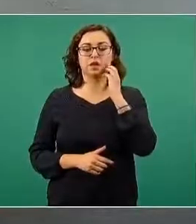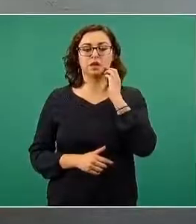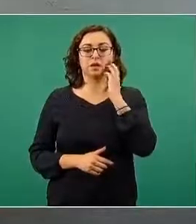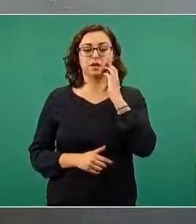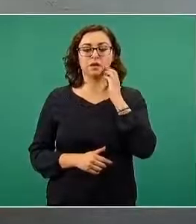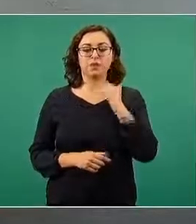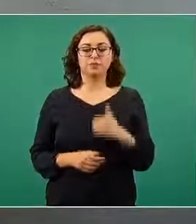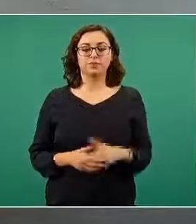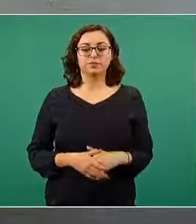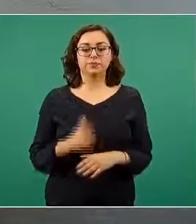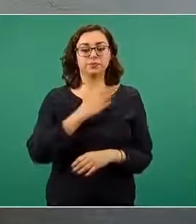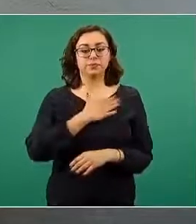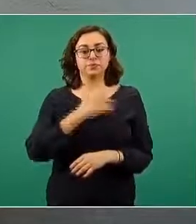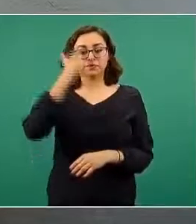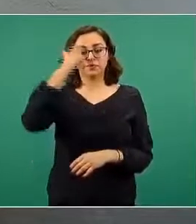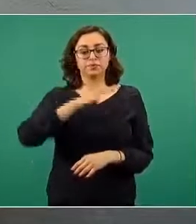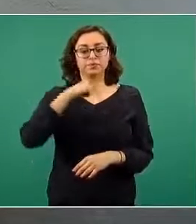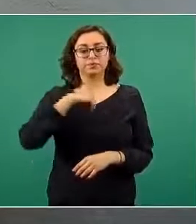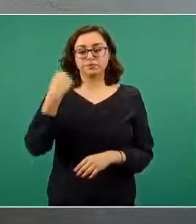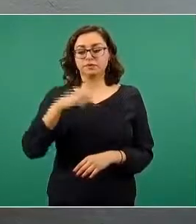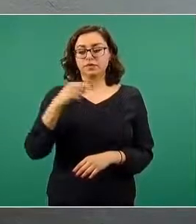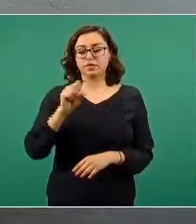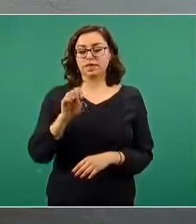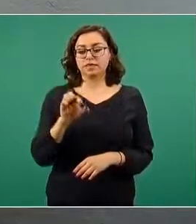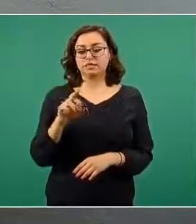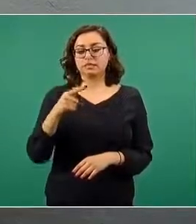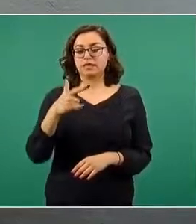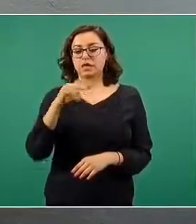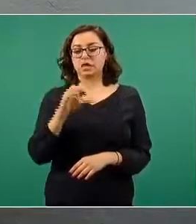Buenas noches, Sergio Noble de Pulso Saludable.